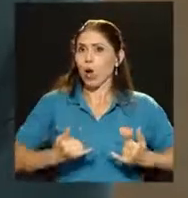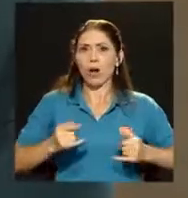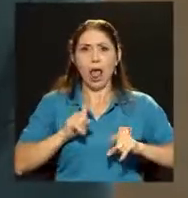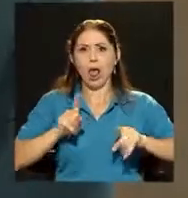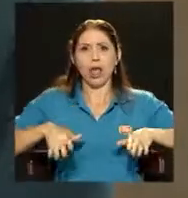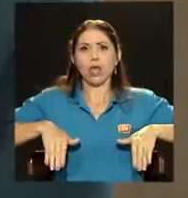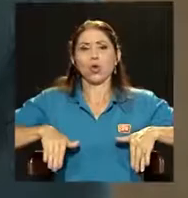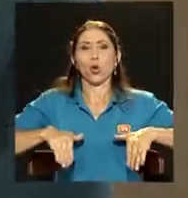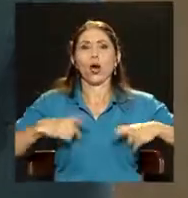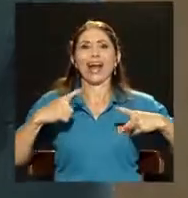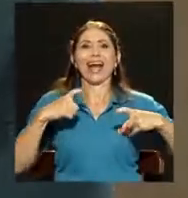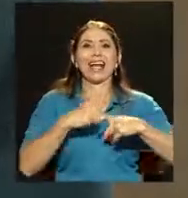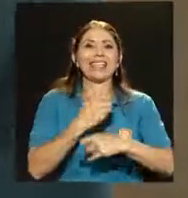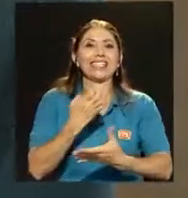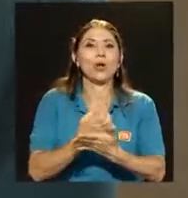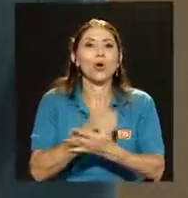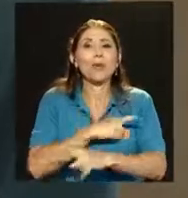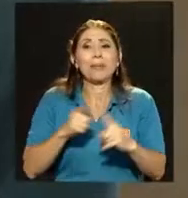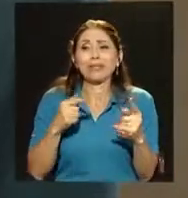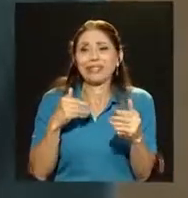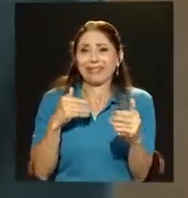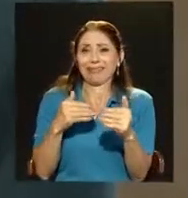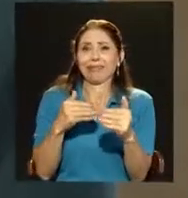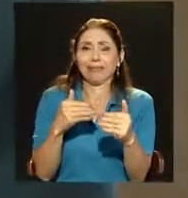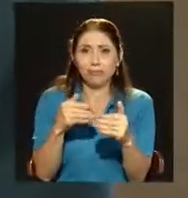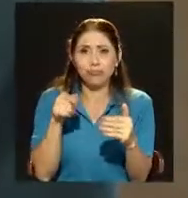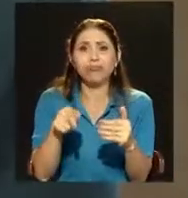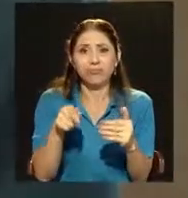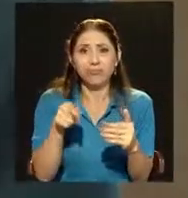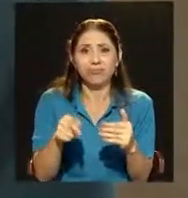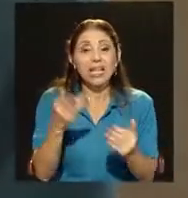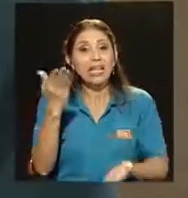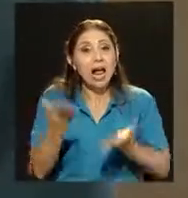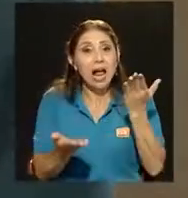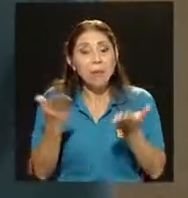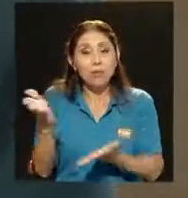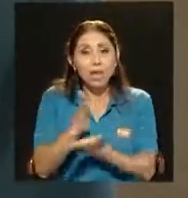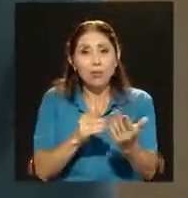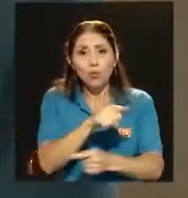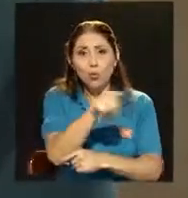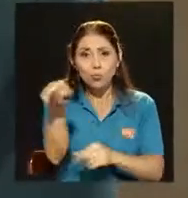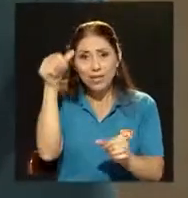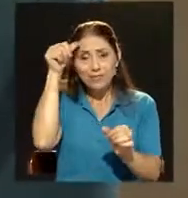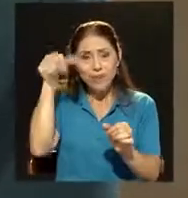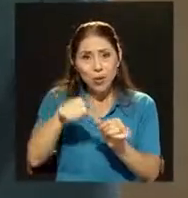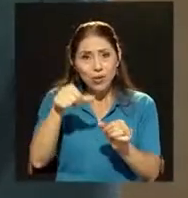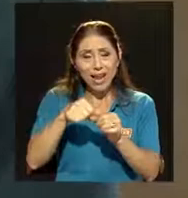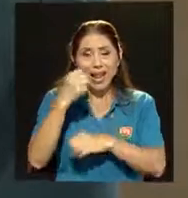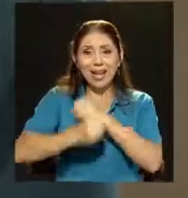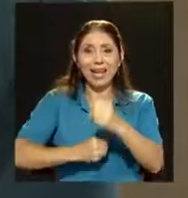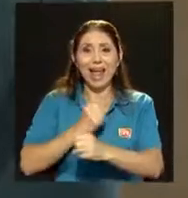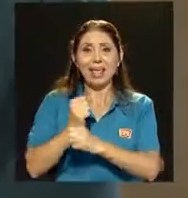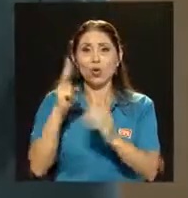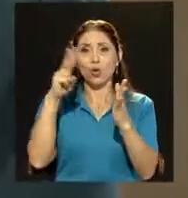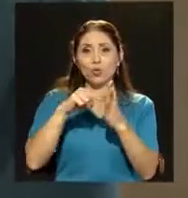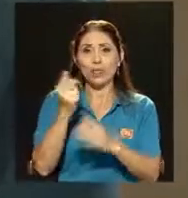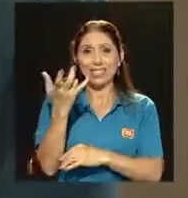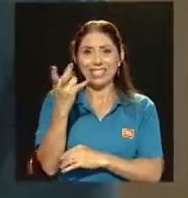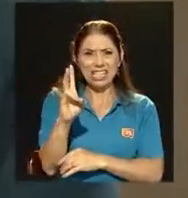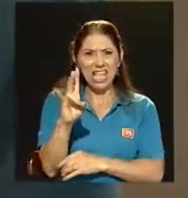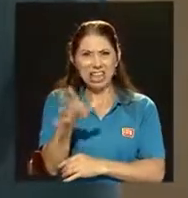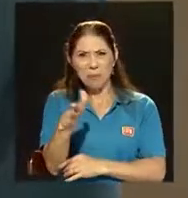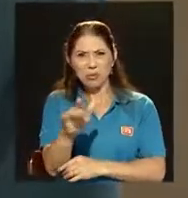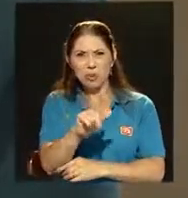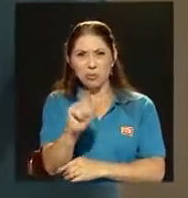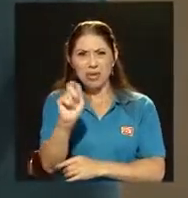como a las puertas de, por decirlo de alguna manera. Quizás algunos de los televidentes recordarán que en el 2017, como en